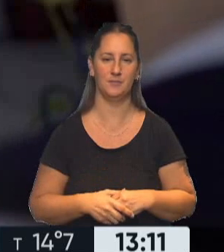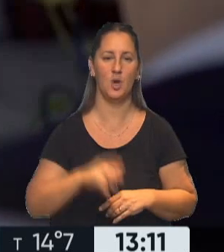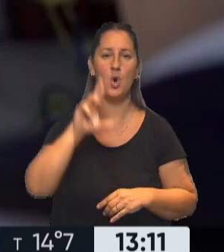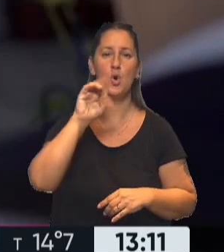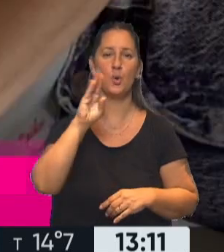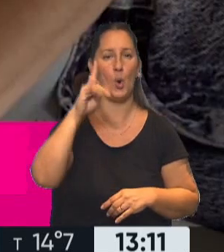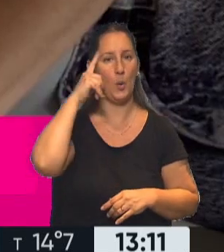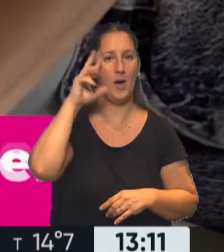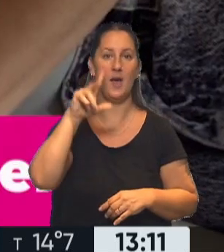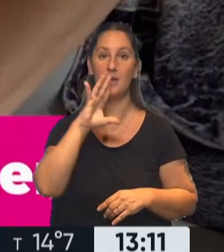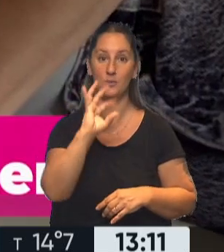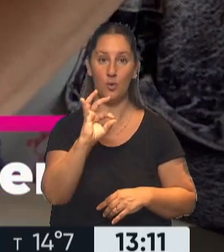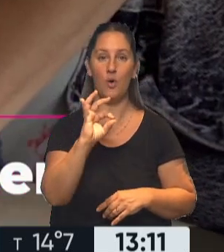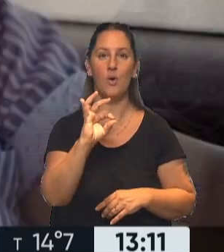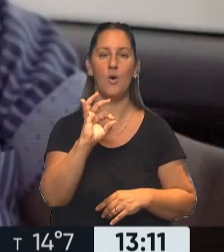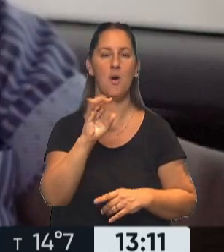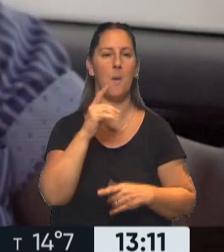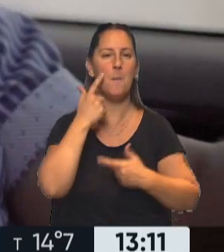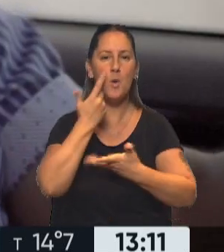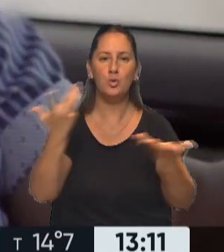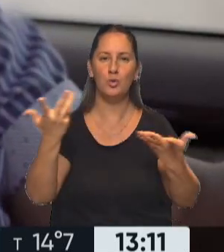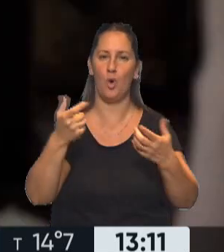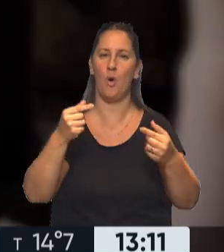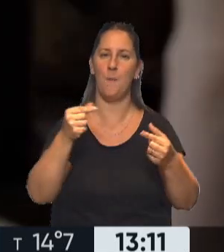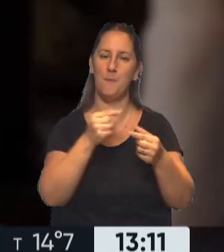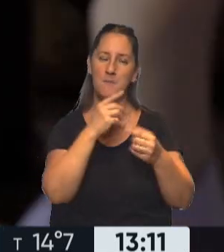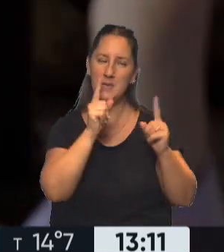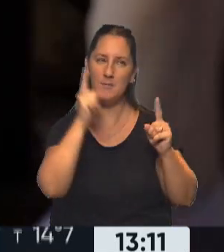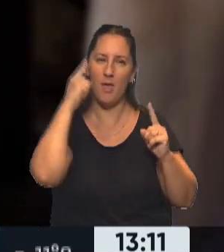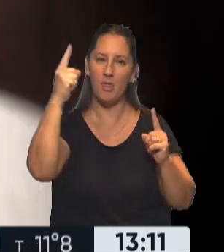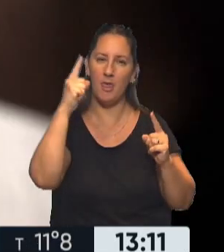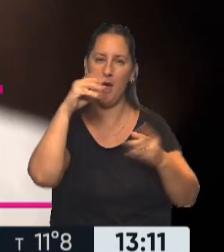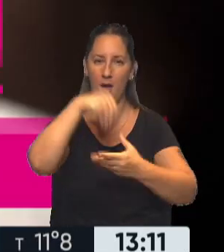Roberto lo tradujo en una película y para mí es hermoso.